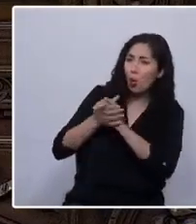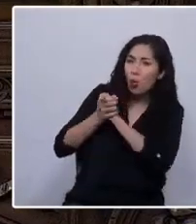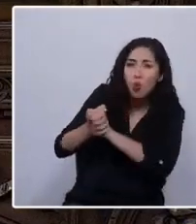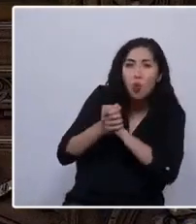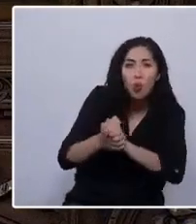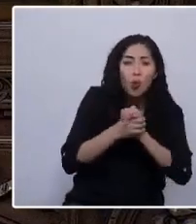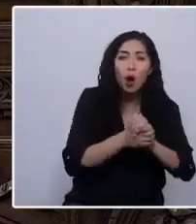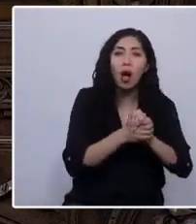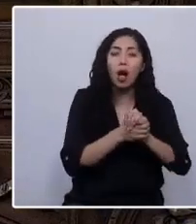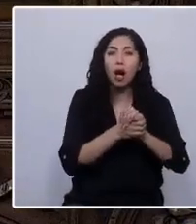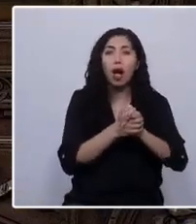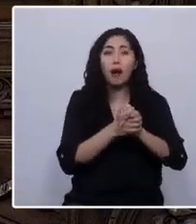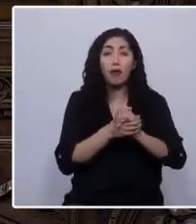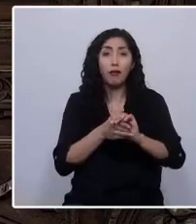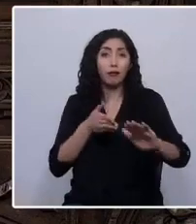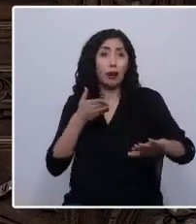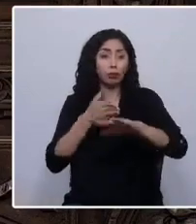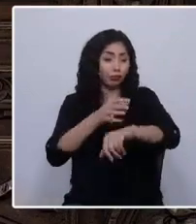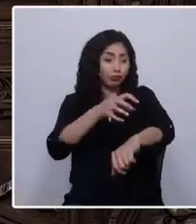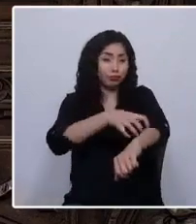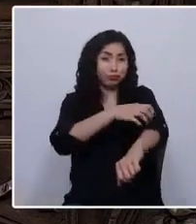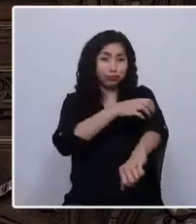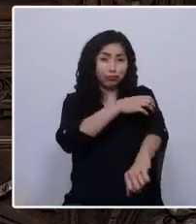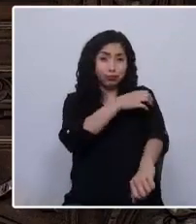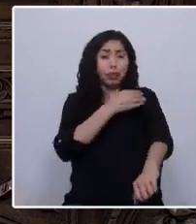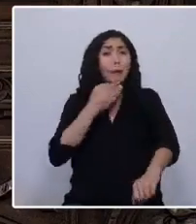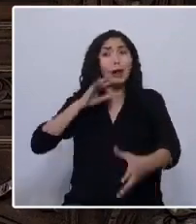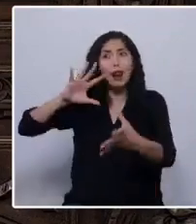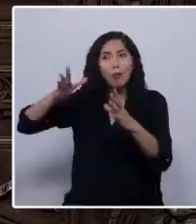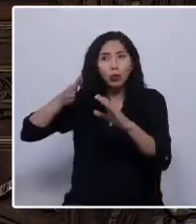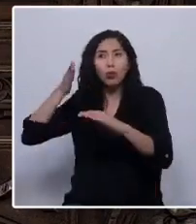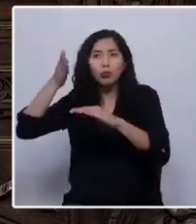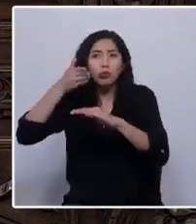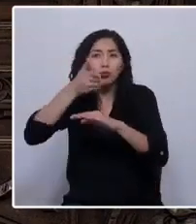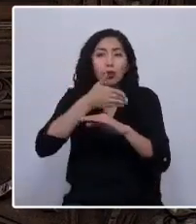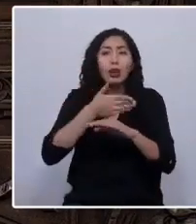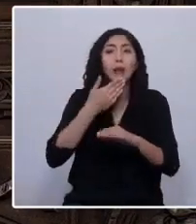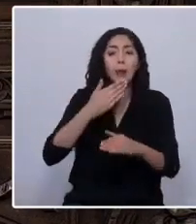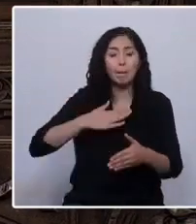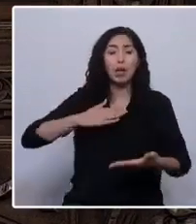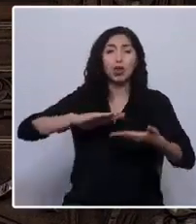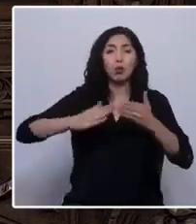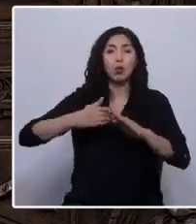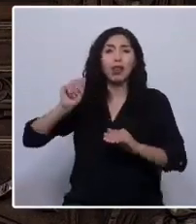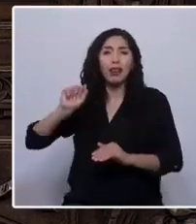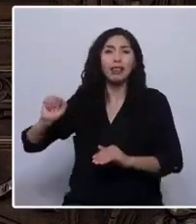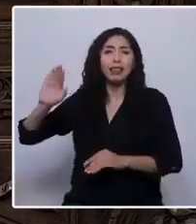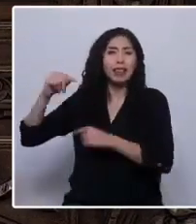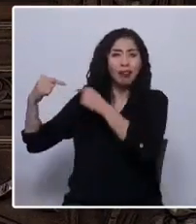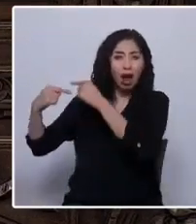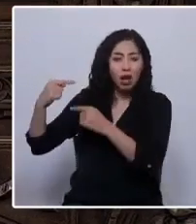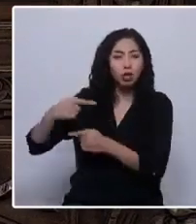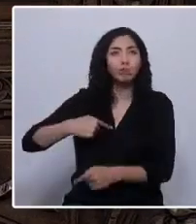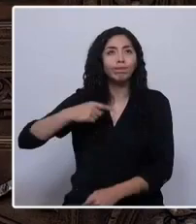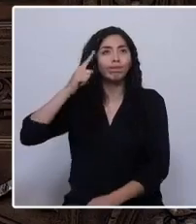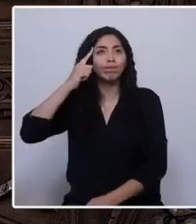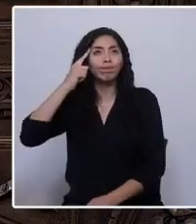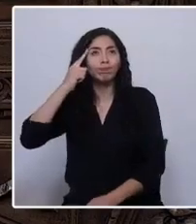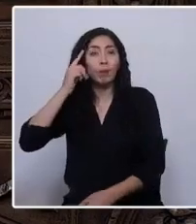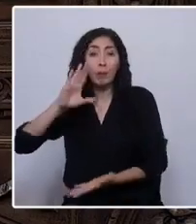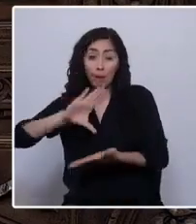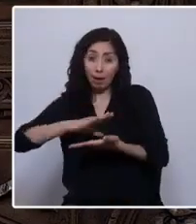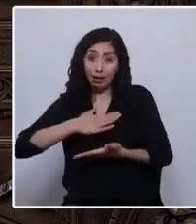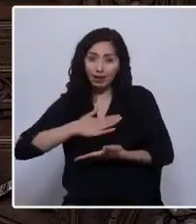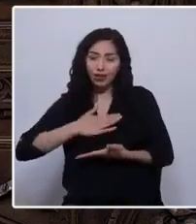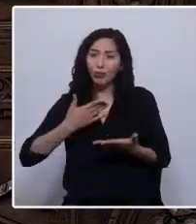hemos girado por Chile y el mundo. En el seno de mi comunidad tribal, he pensado mi país desde el arte,